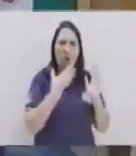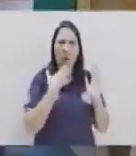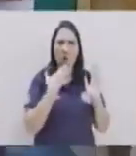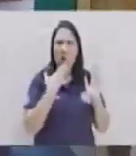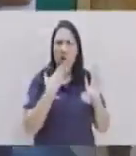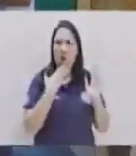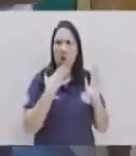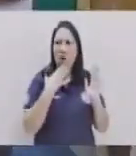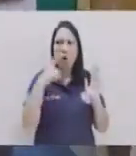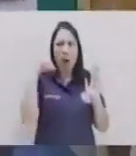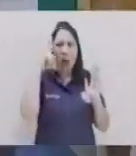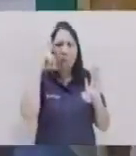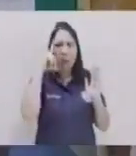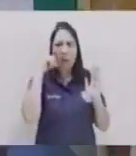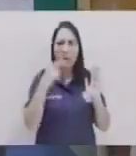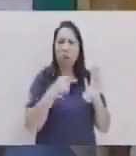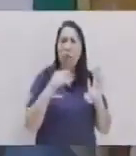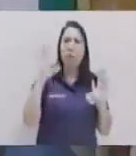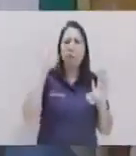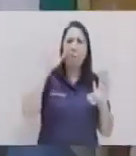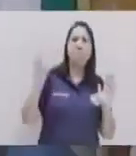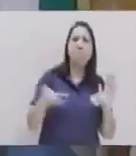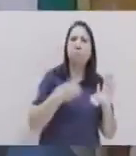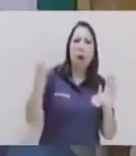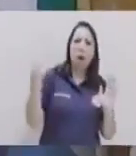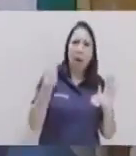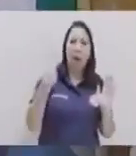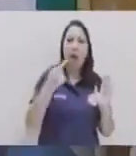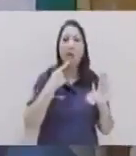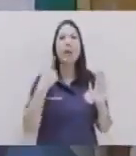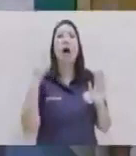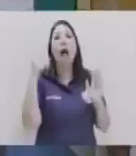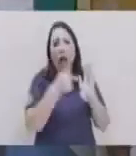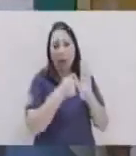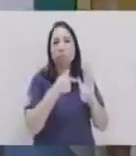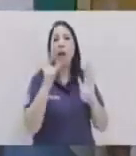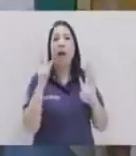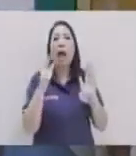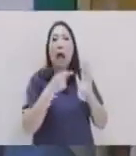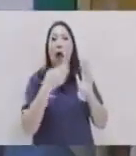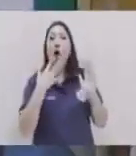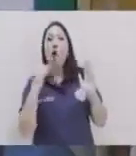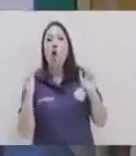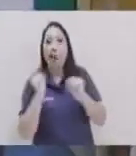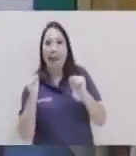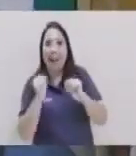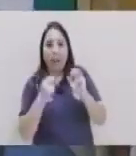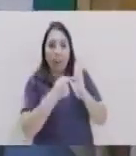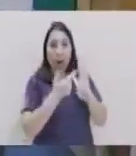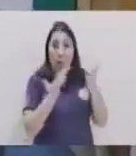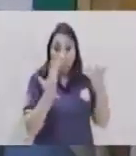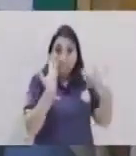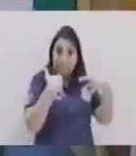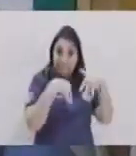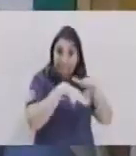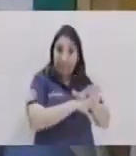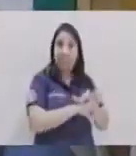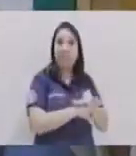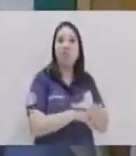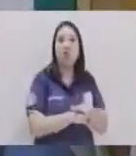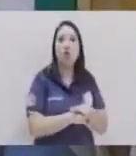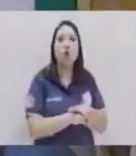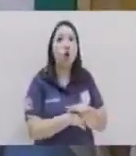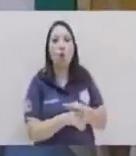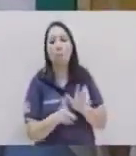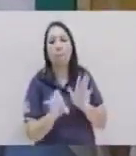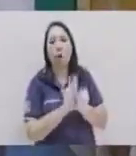Es un color aquí, caliente. y es un color cálido. Pero hay que recordar que mezclando un color primario con otro